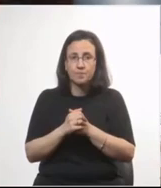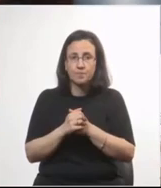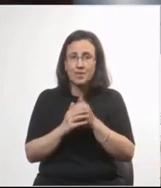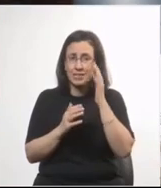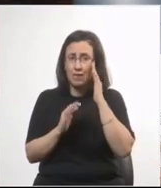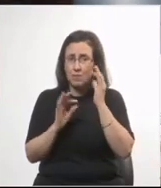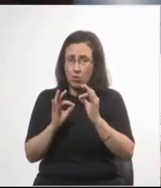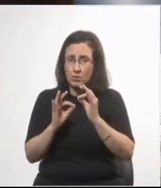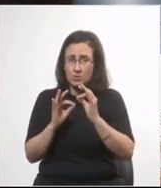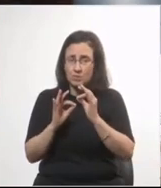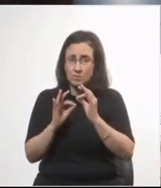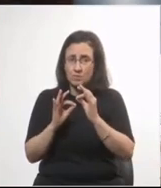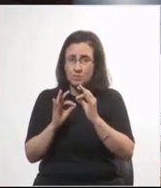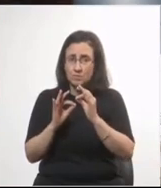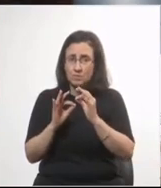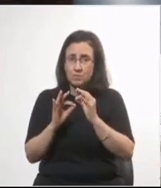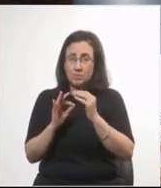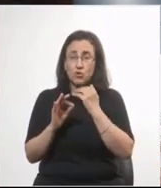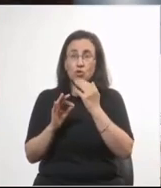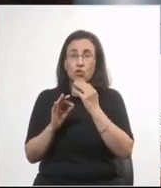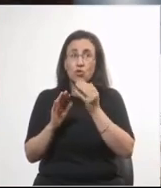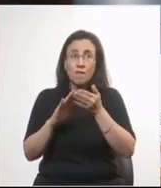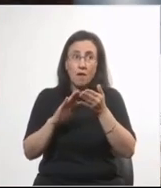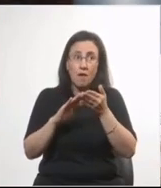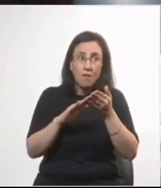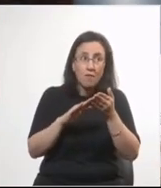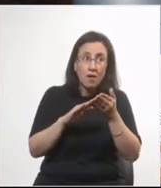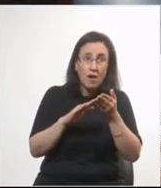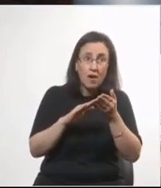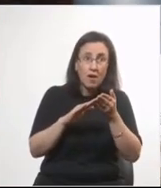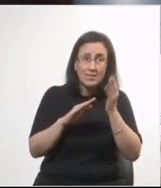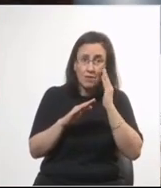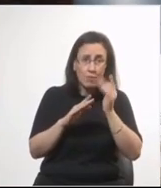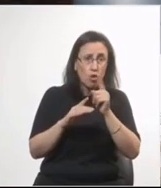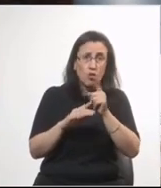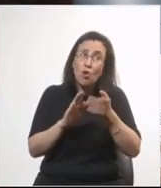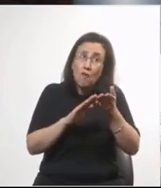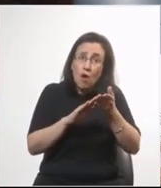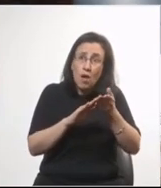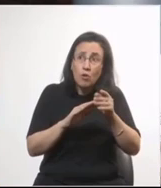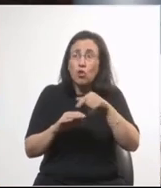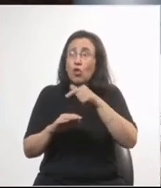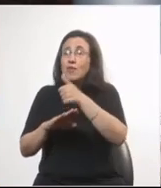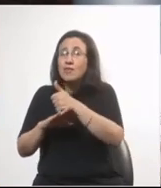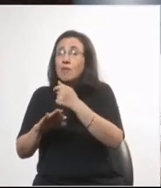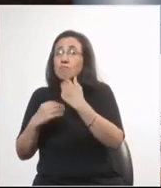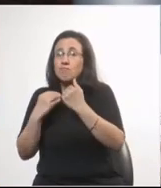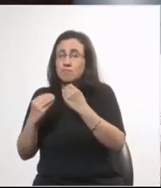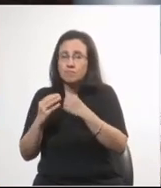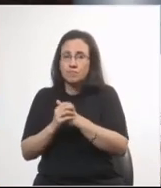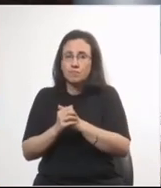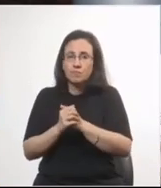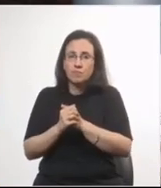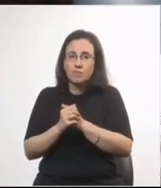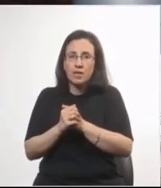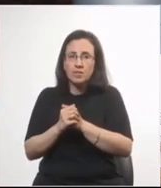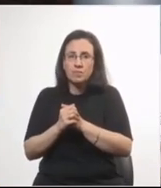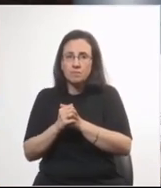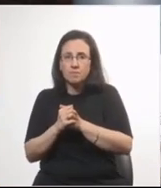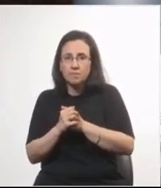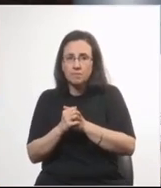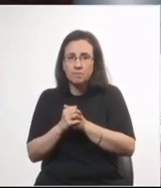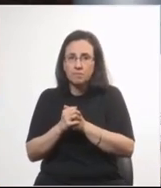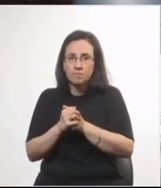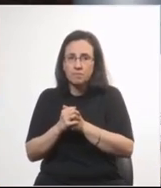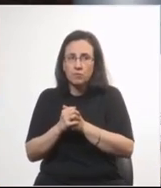Sabemos a dónde fue, pero no tanto a dónde no fue sabemos, pero a dónde fue. Ahora voy a leer aquí un